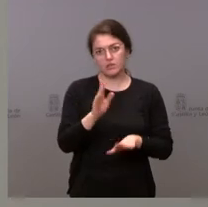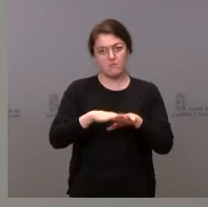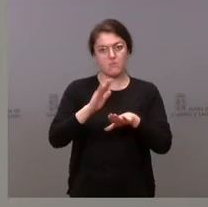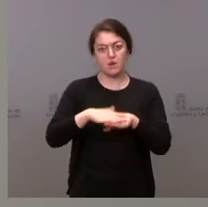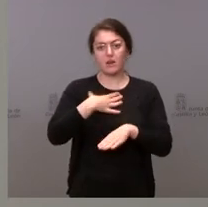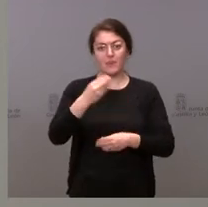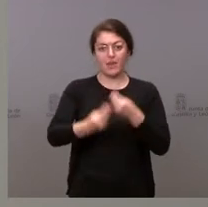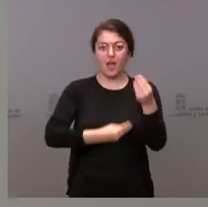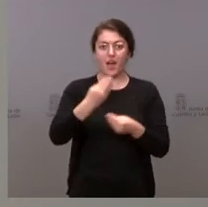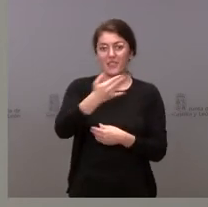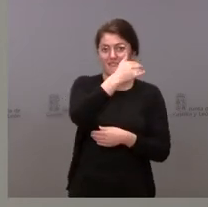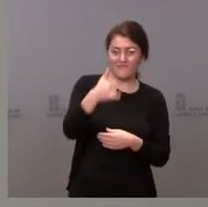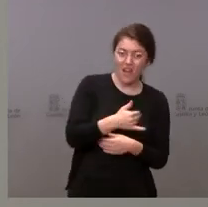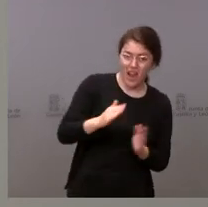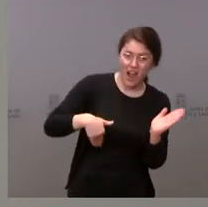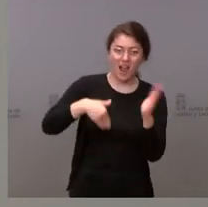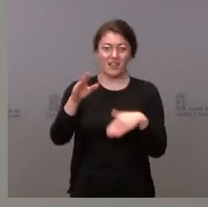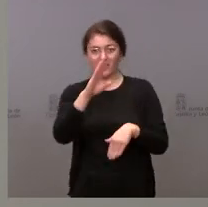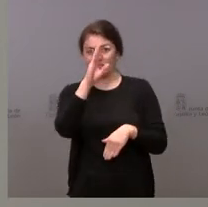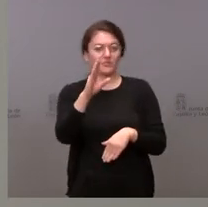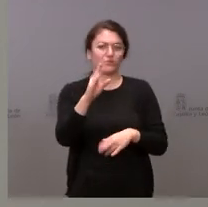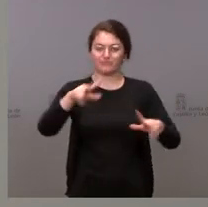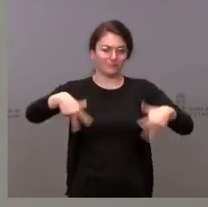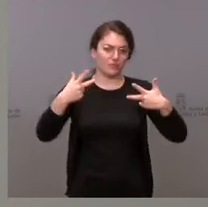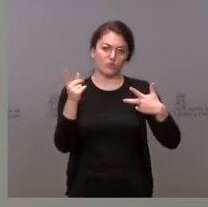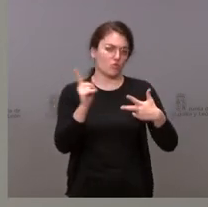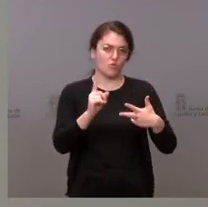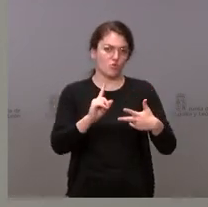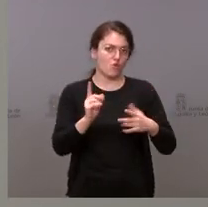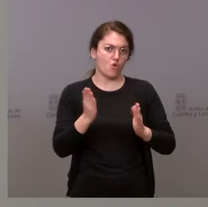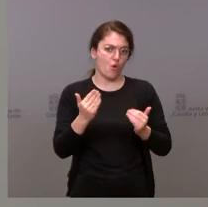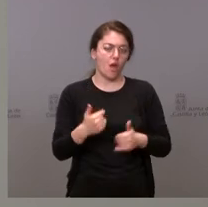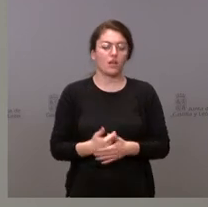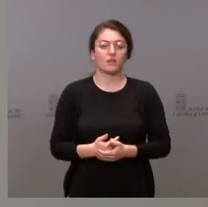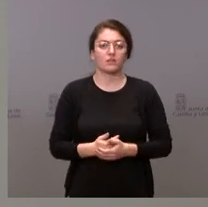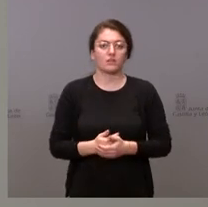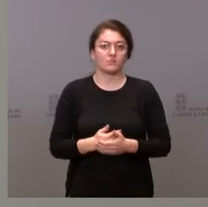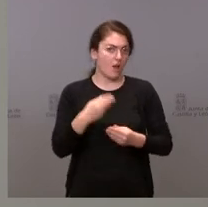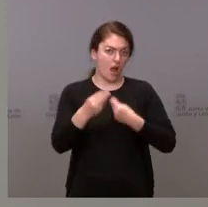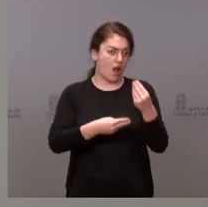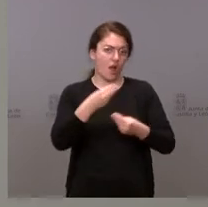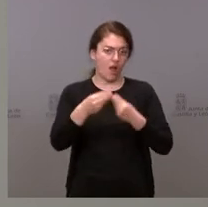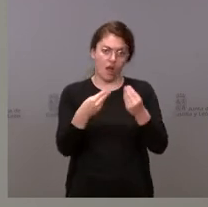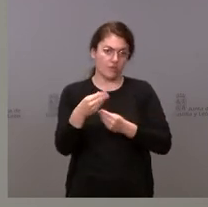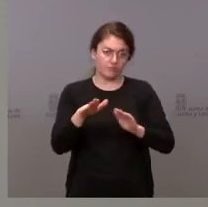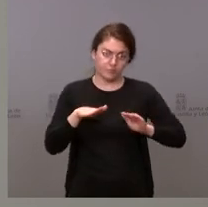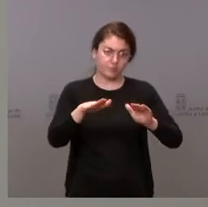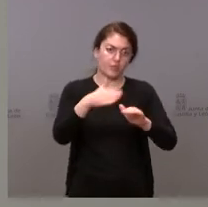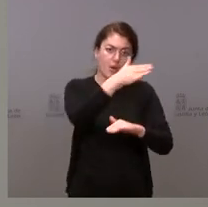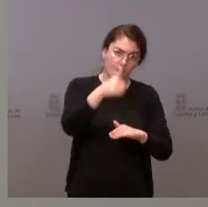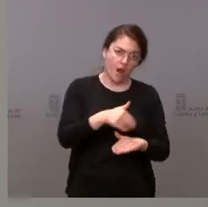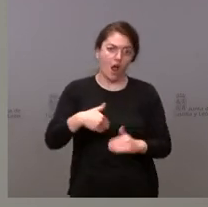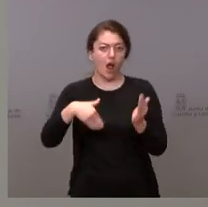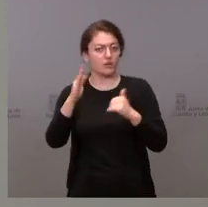esta está este trámite de la alta y la baja en la misma en la misma en el acto